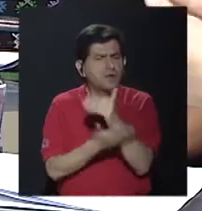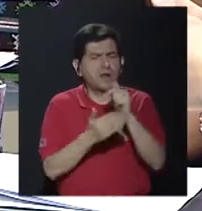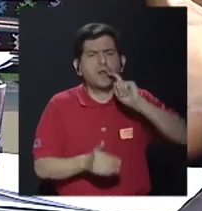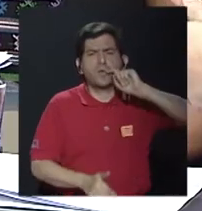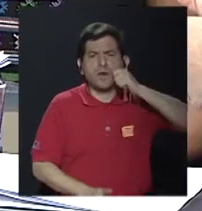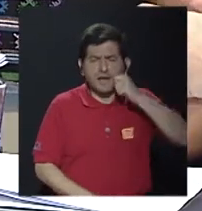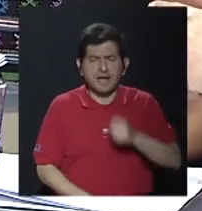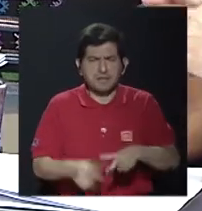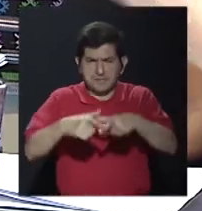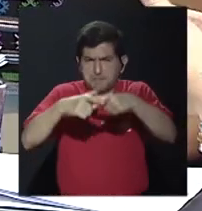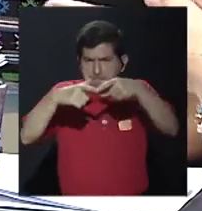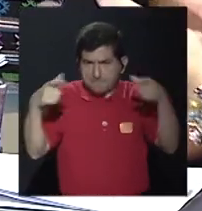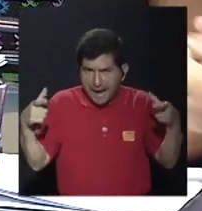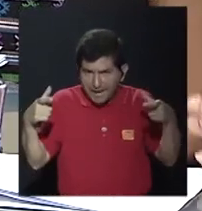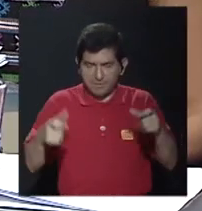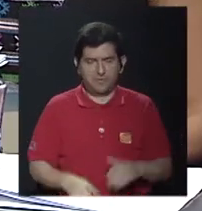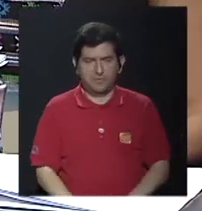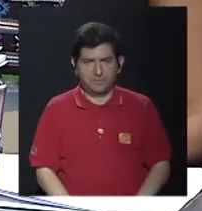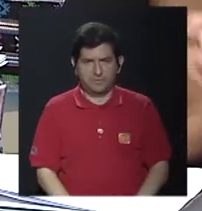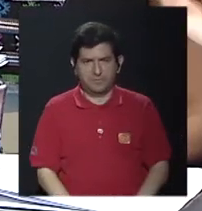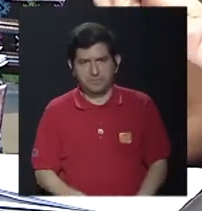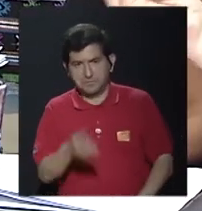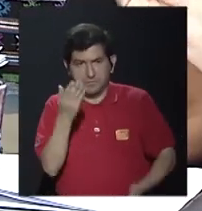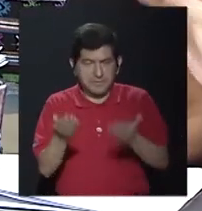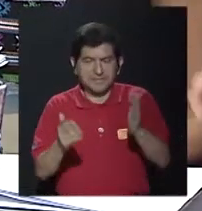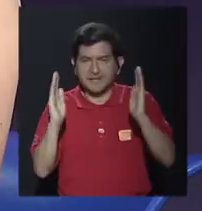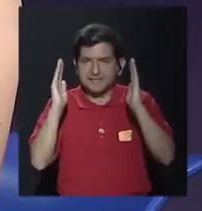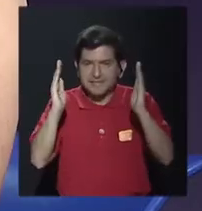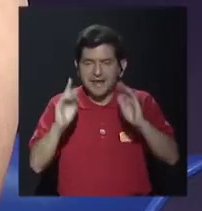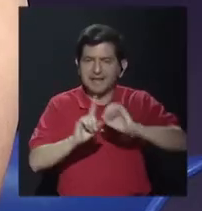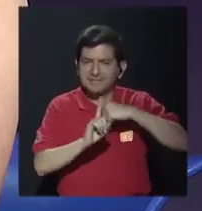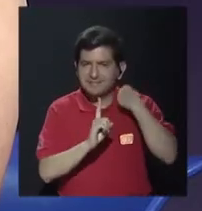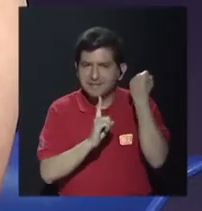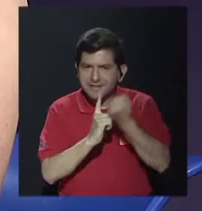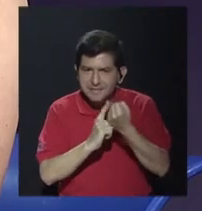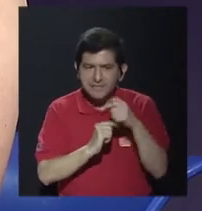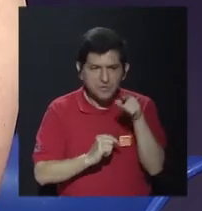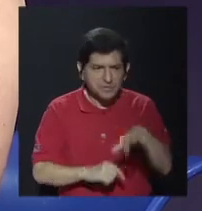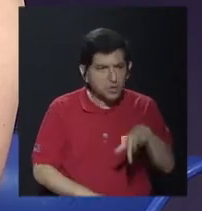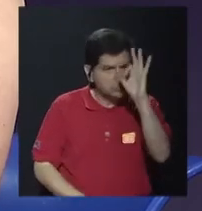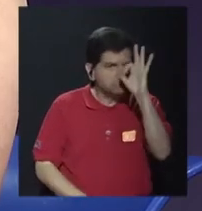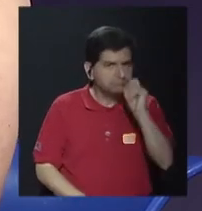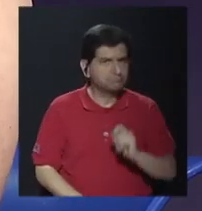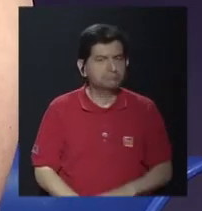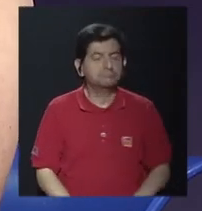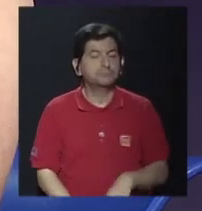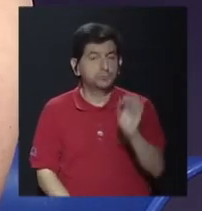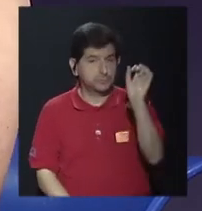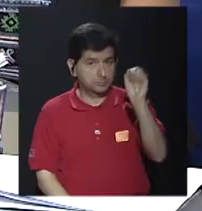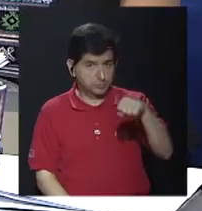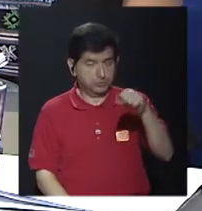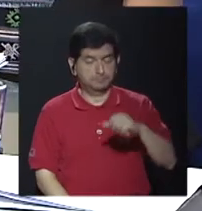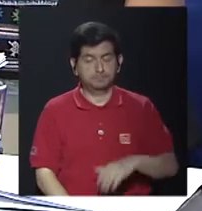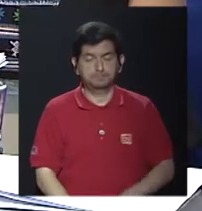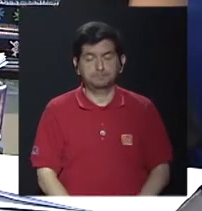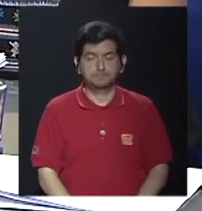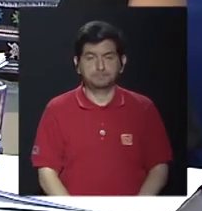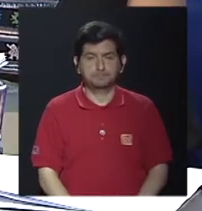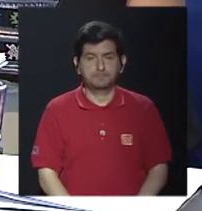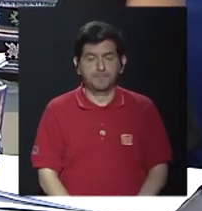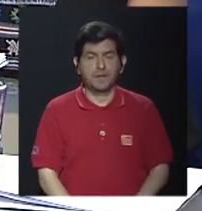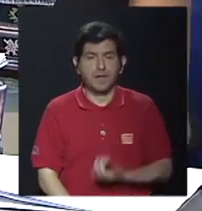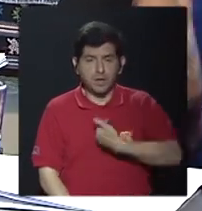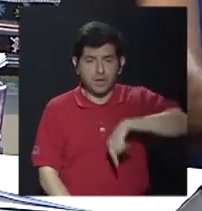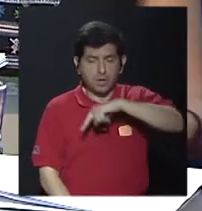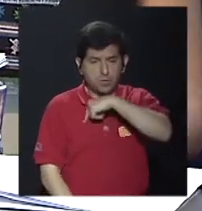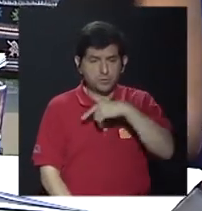claves macro, algunos grandes nudos que estaban por ahí. Sí, bueno, teníamos